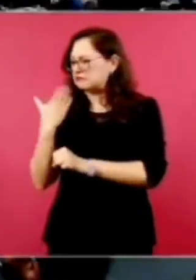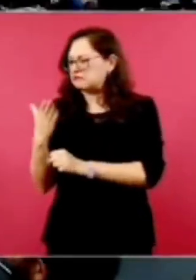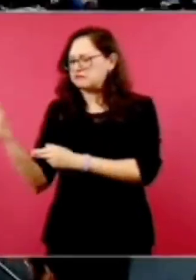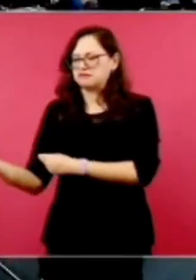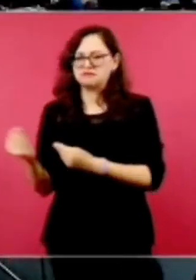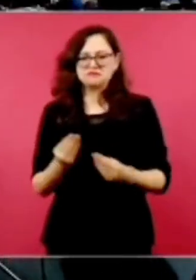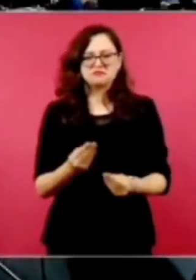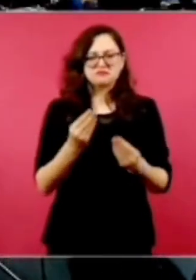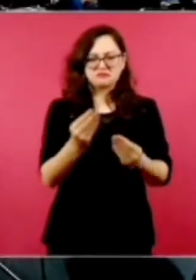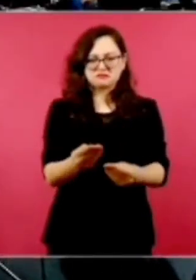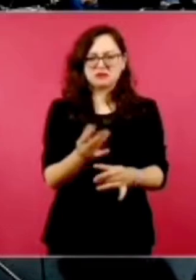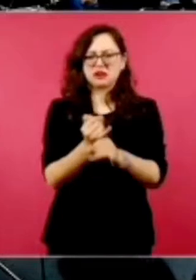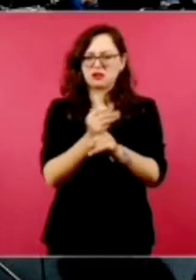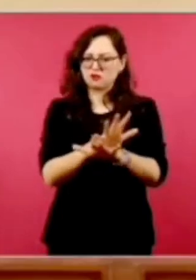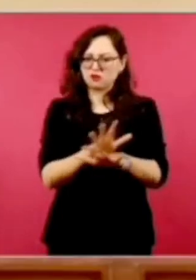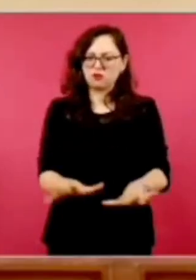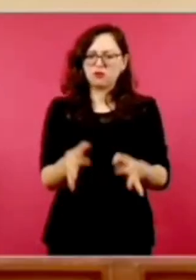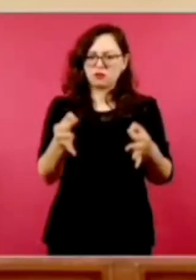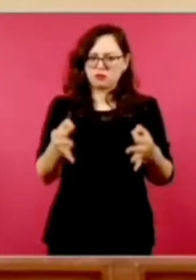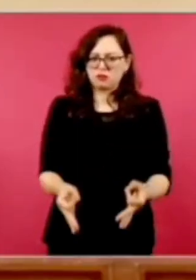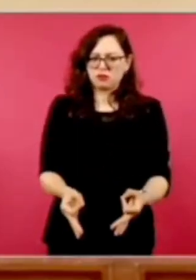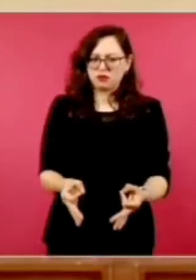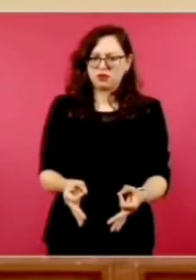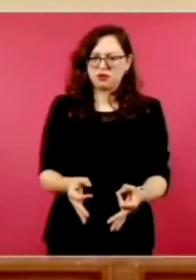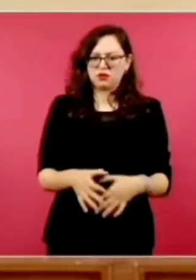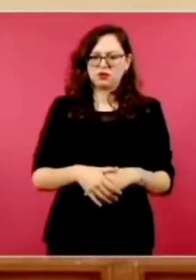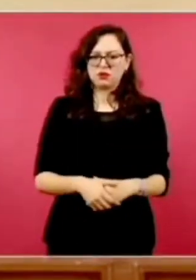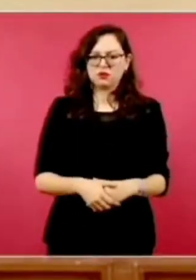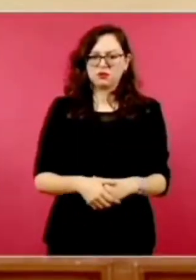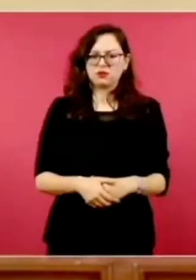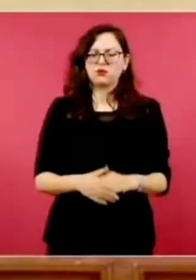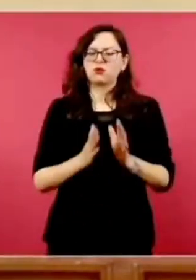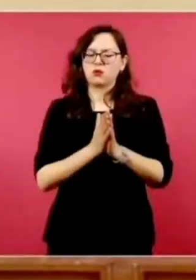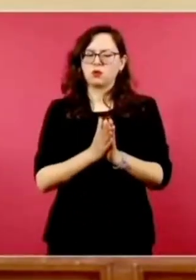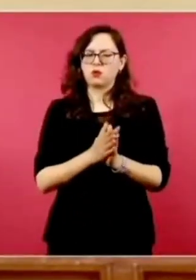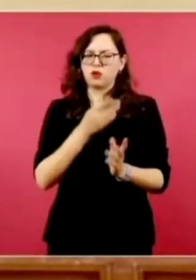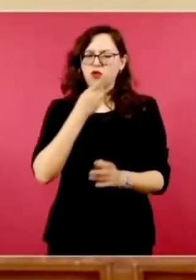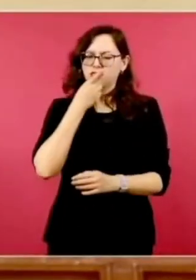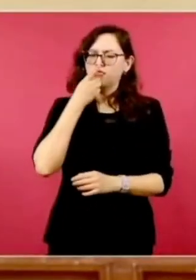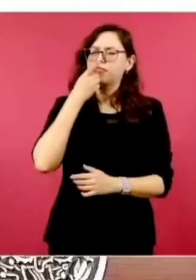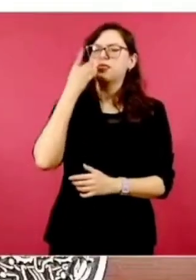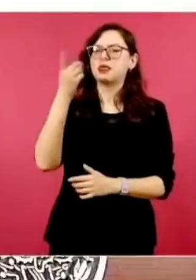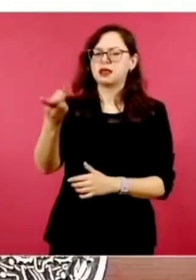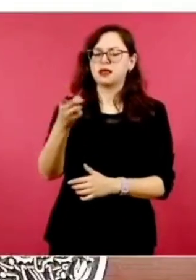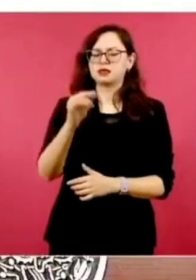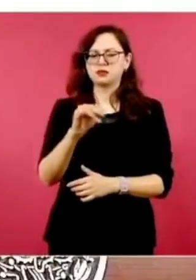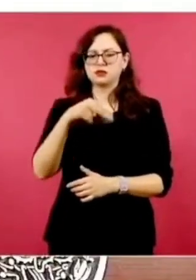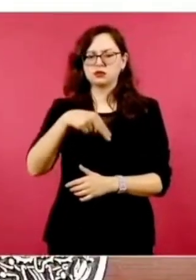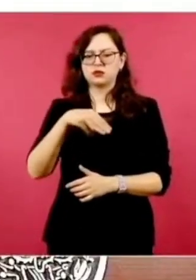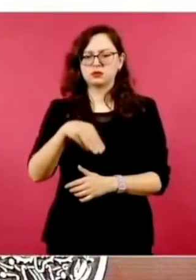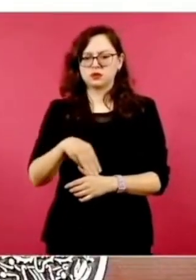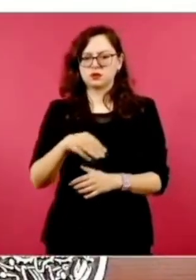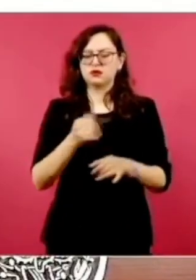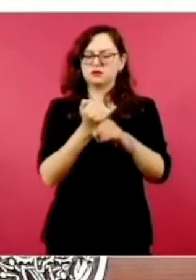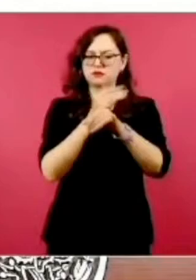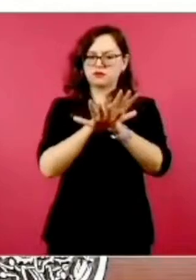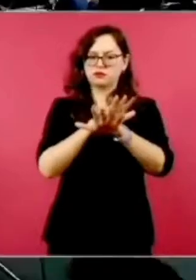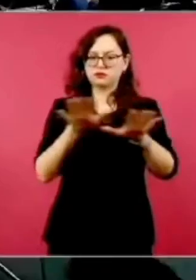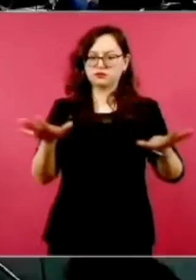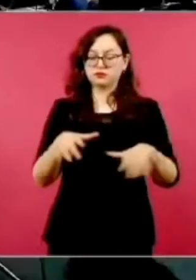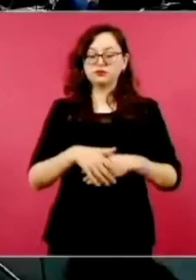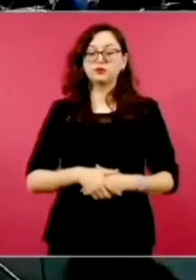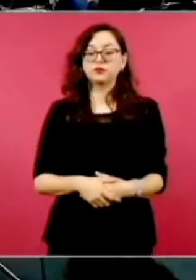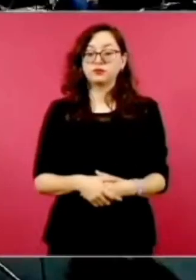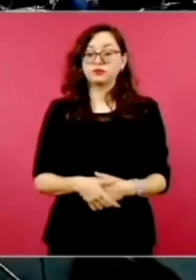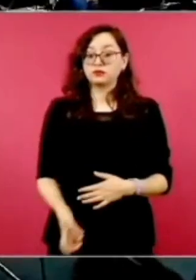den a conocer con un comunicado, un boletín. Entonces, ¿no se endurecen las